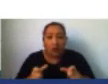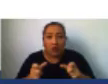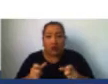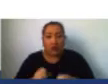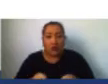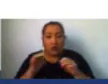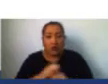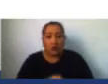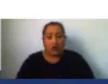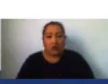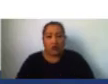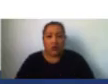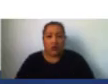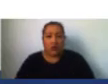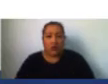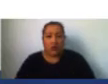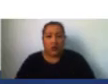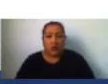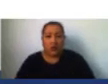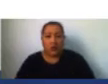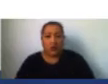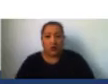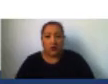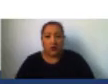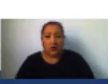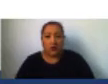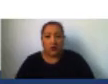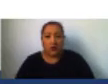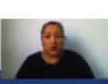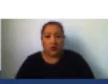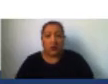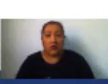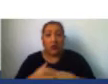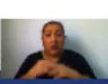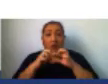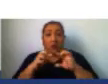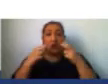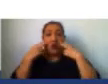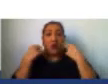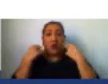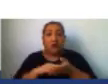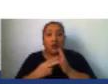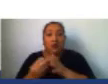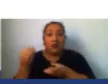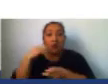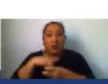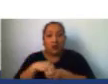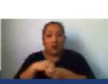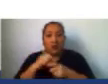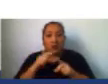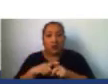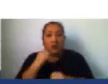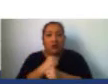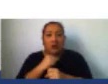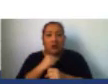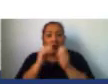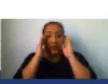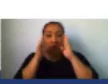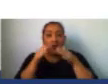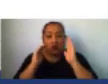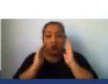prestar especialmente atención a los pueblos indígenas en la región para incorporar los indicadores que permitan focalizar su